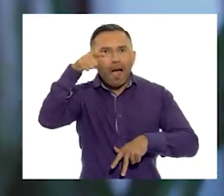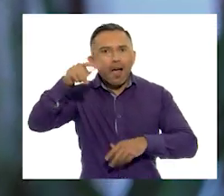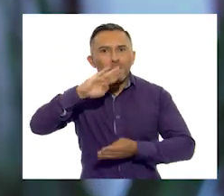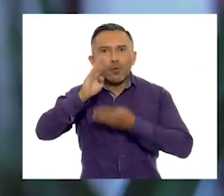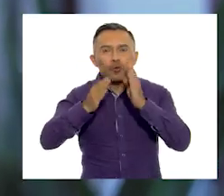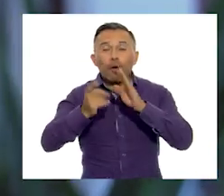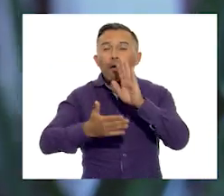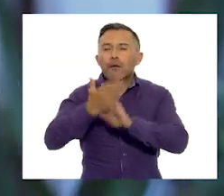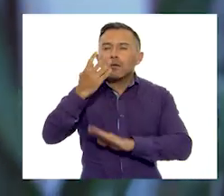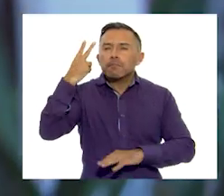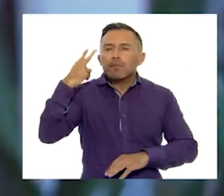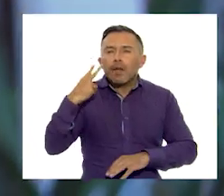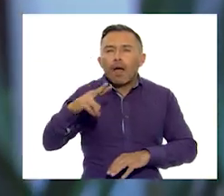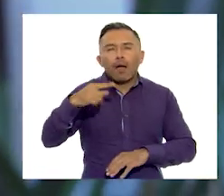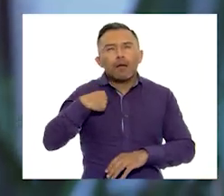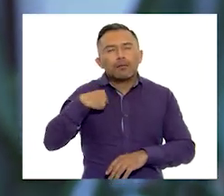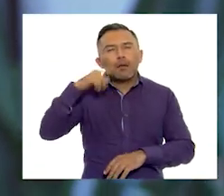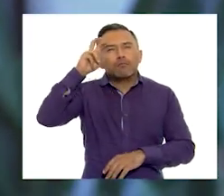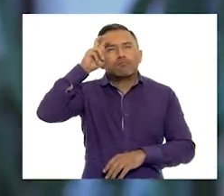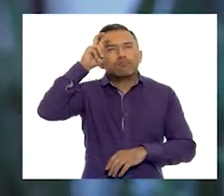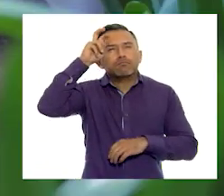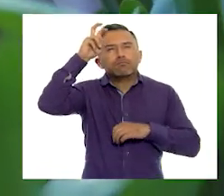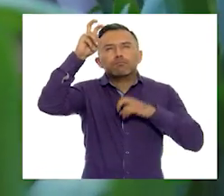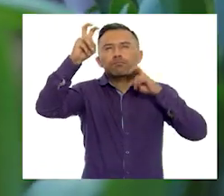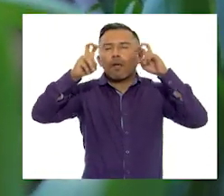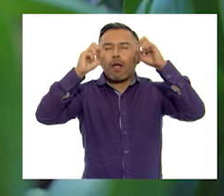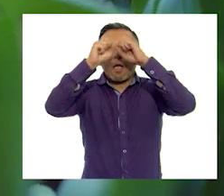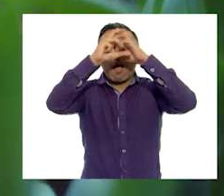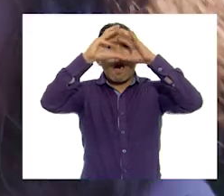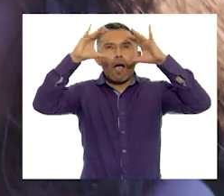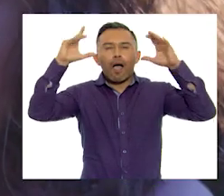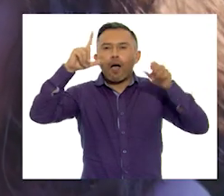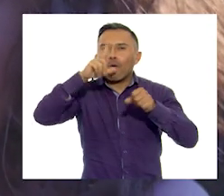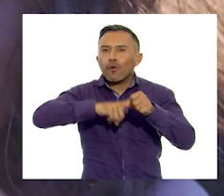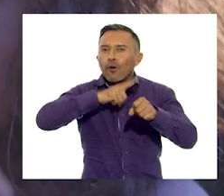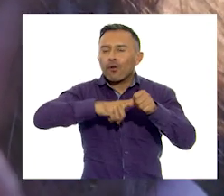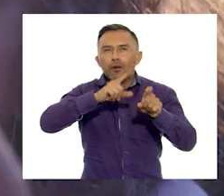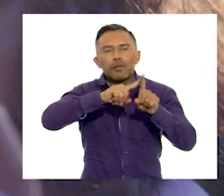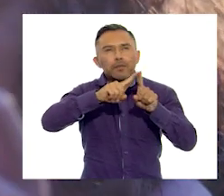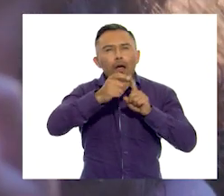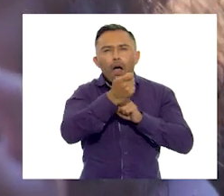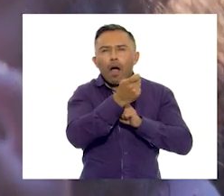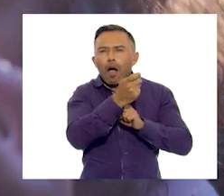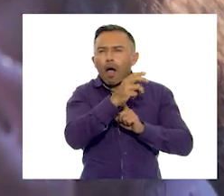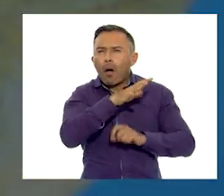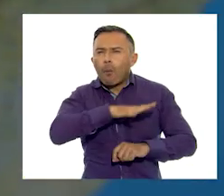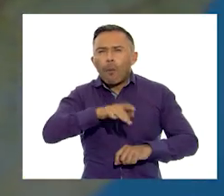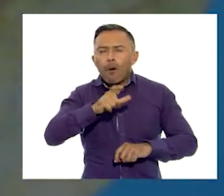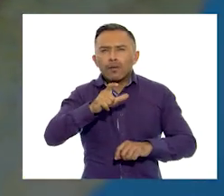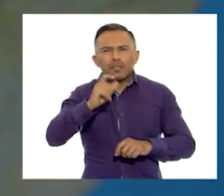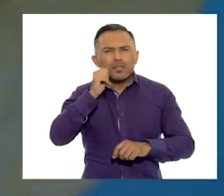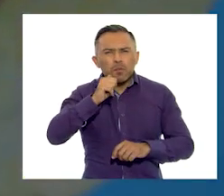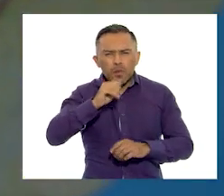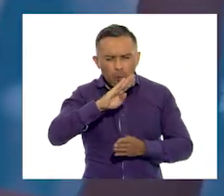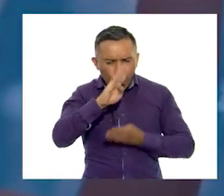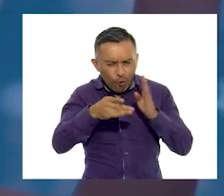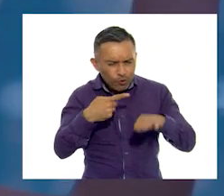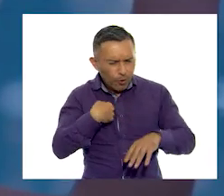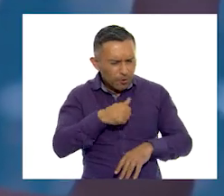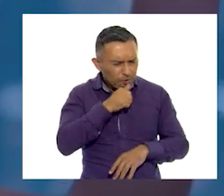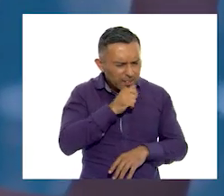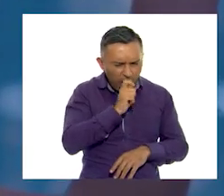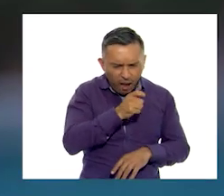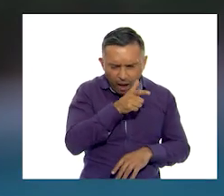mi imaginación se convertía en un universo de colores y siempre despertó la curiosidad por el mundo y todos los seres que lo